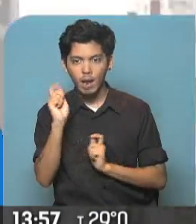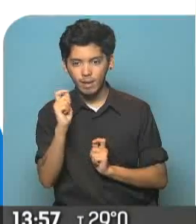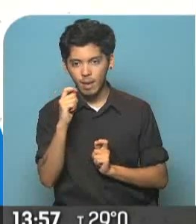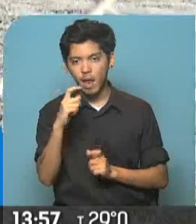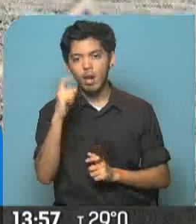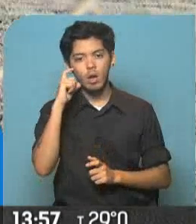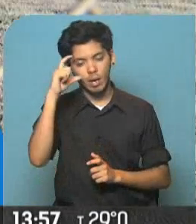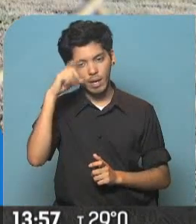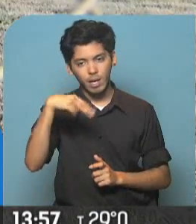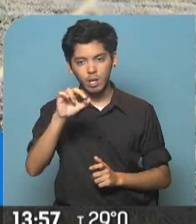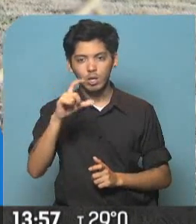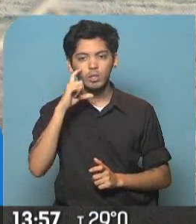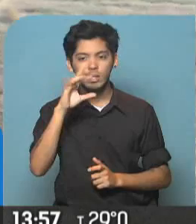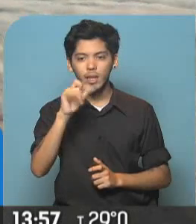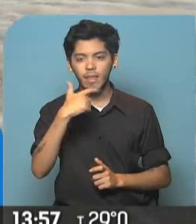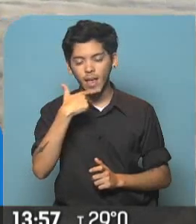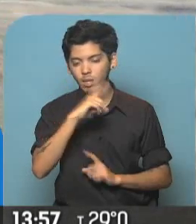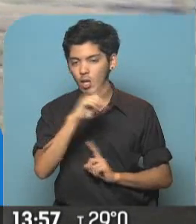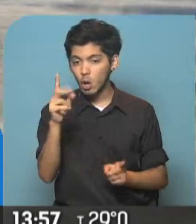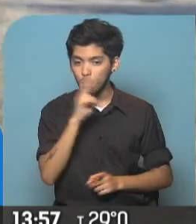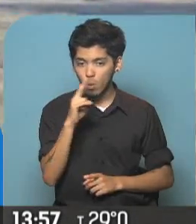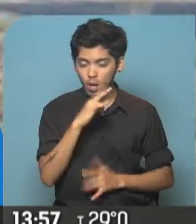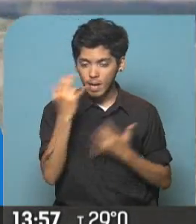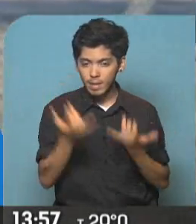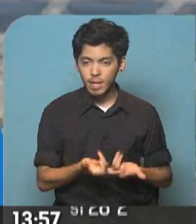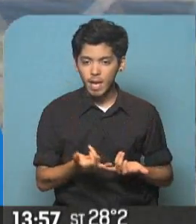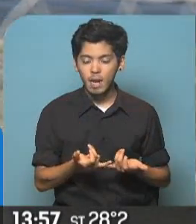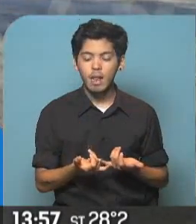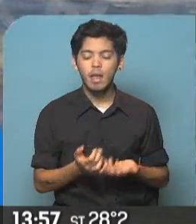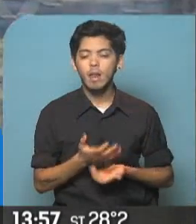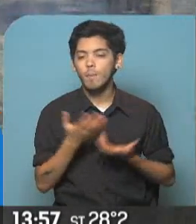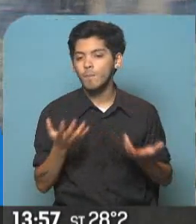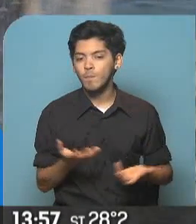genocidas y no a las mujeres que tienen